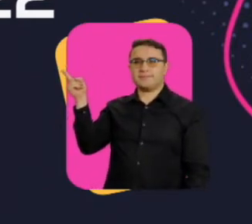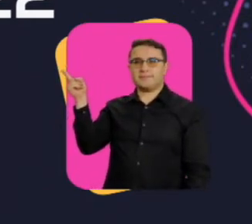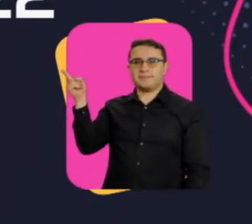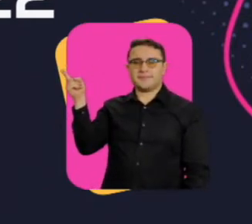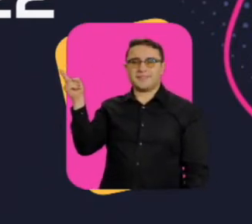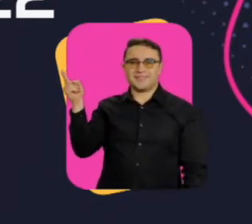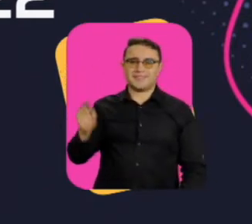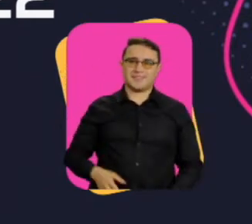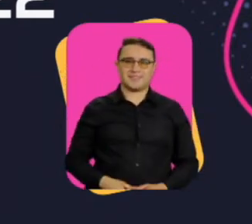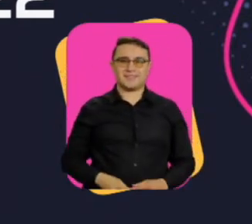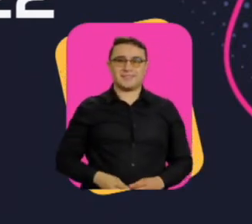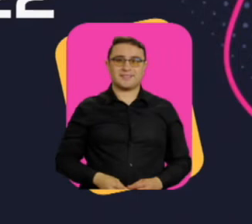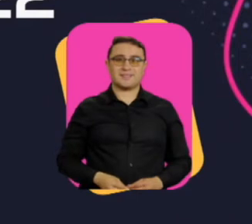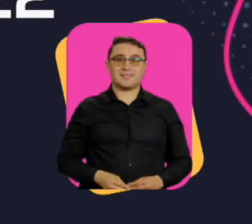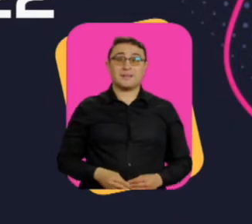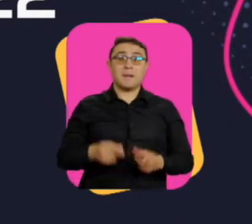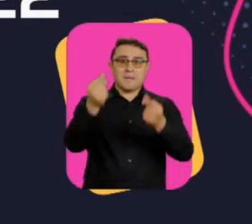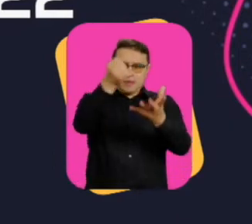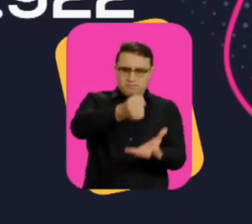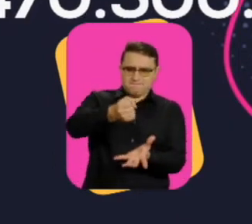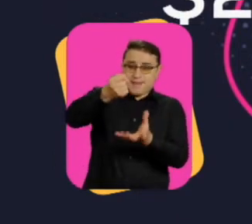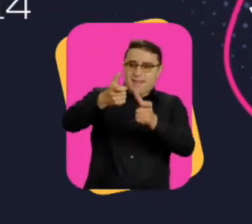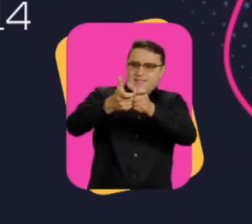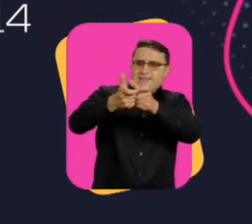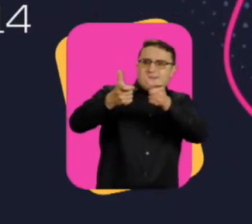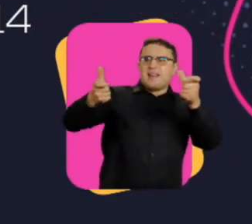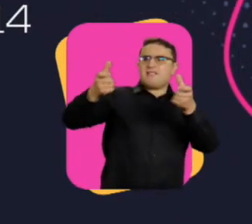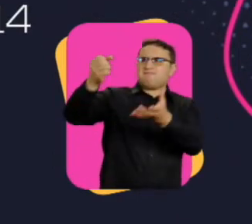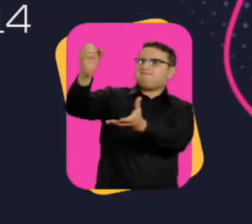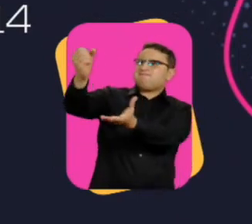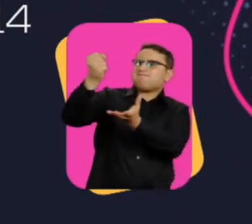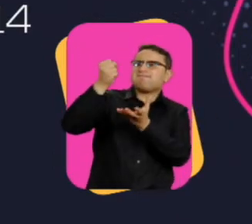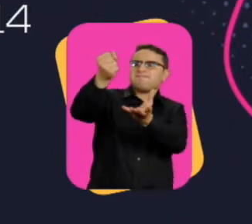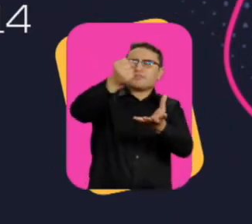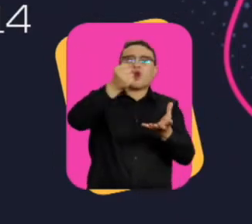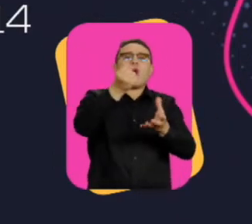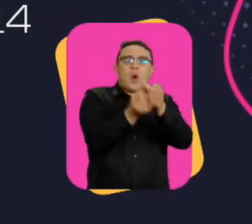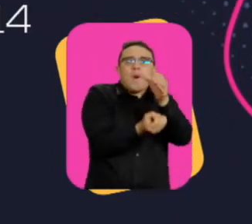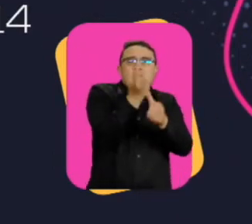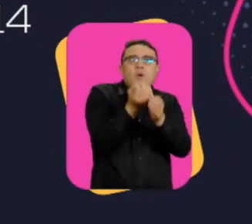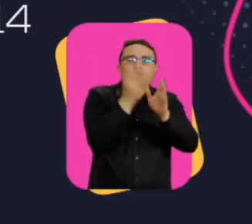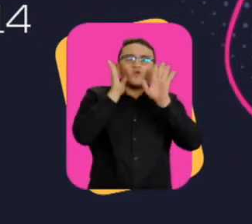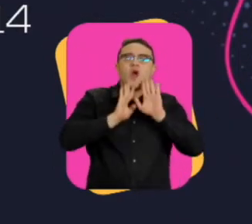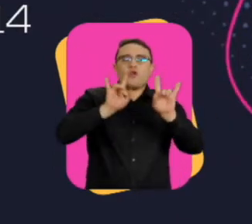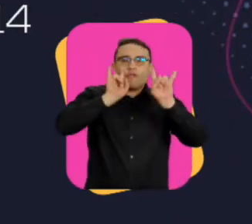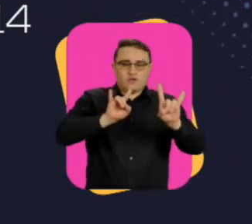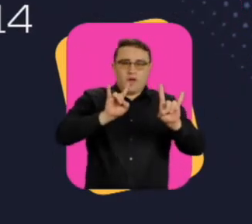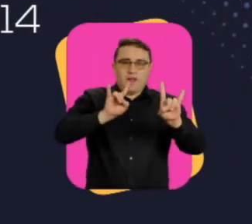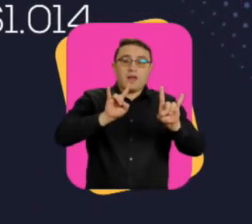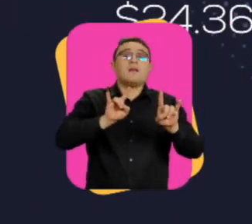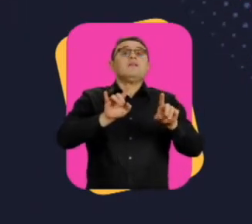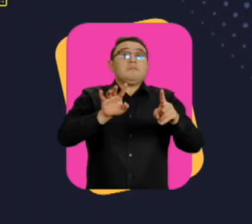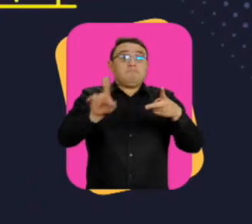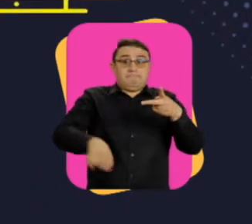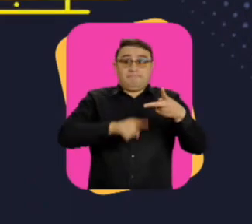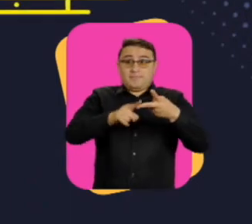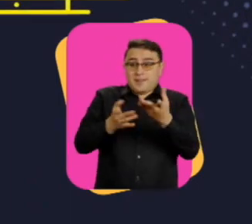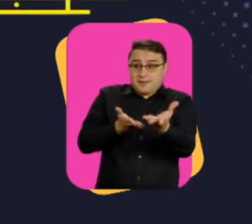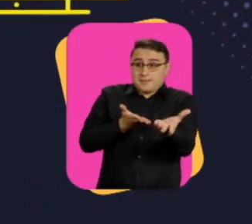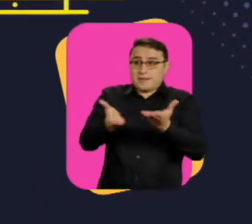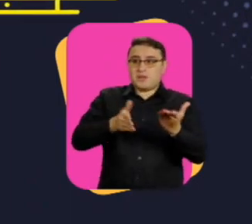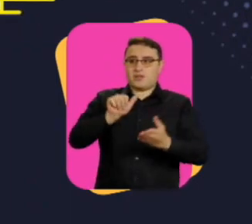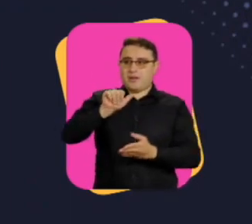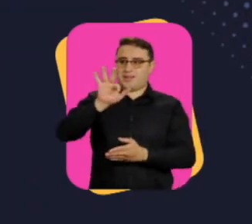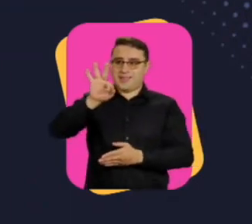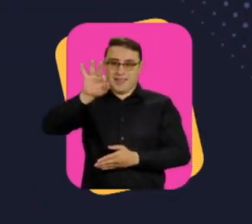pesos. La mayor parte de esa cifra proviene de los servicios de producción audiovisual, seguido por los servicios